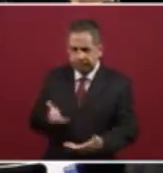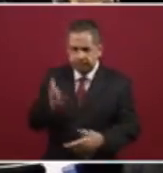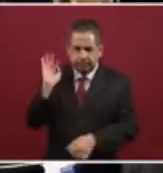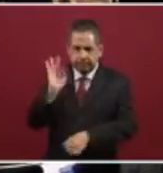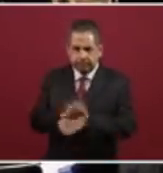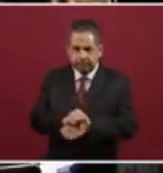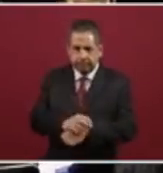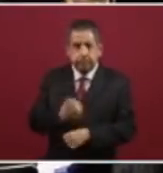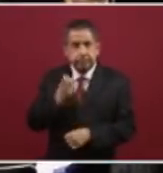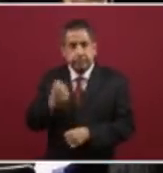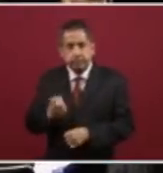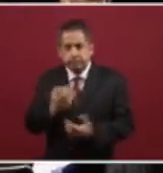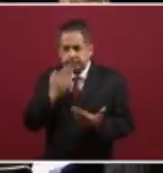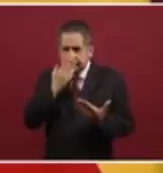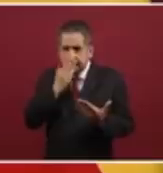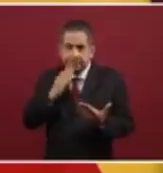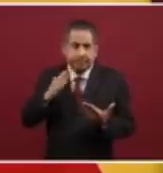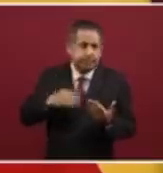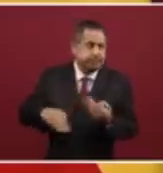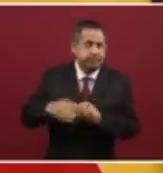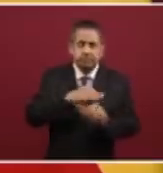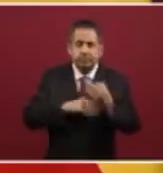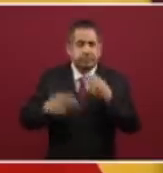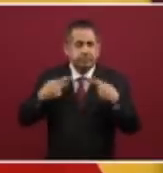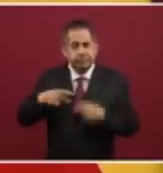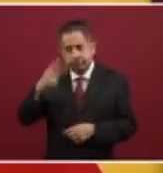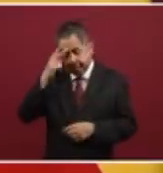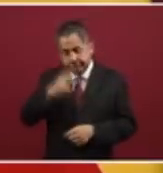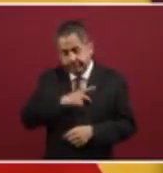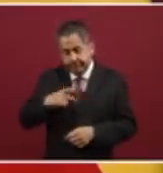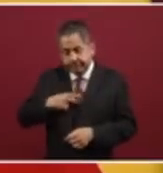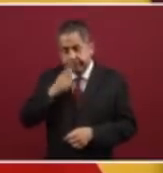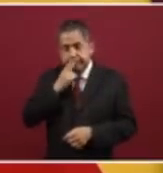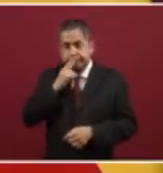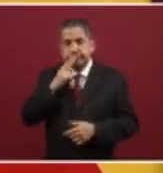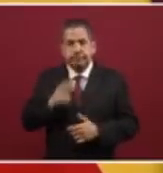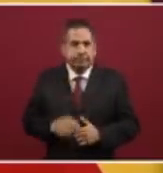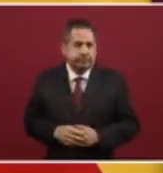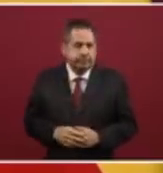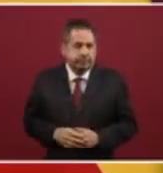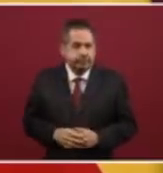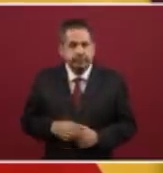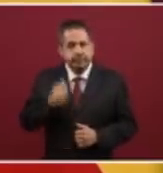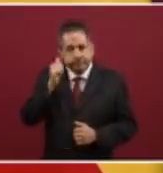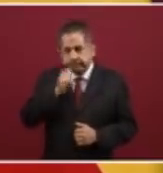mexicanos y siempre siempre